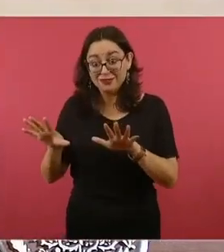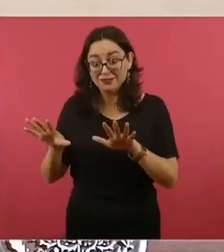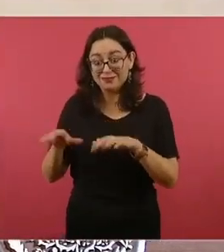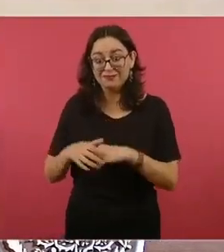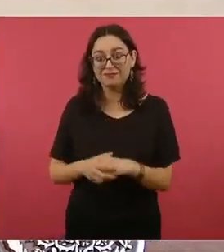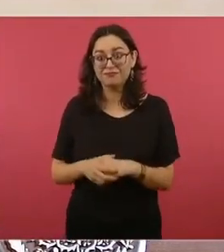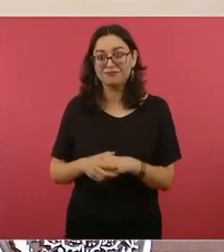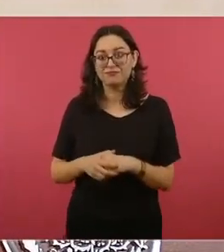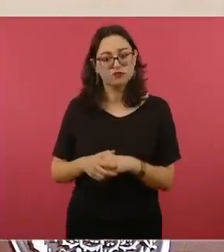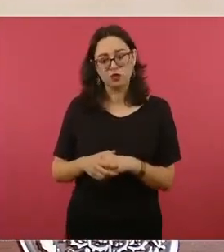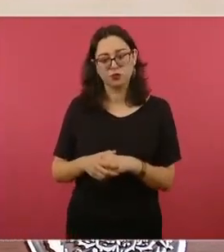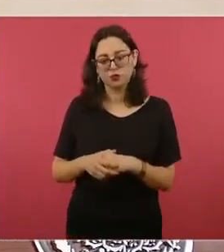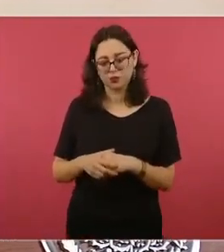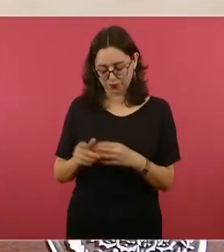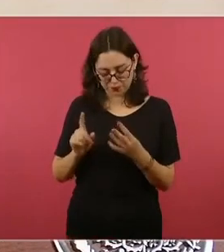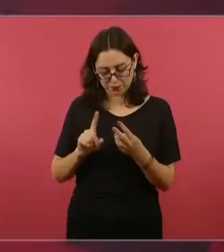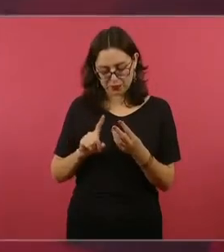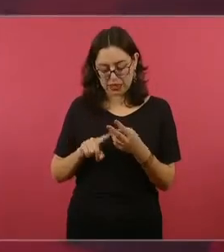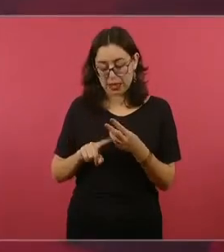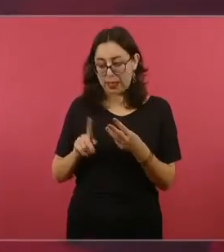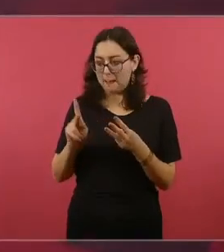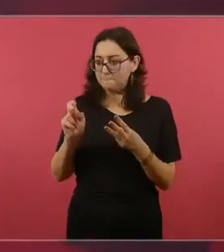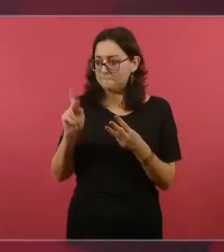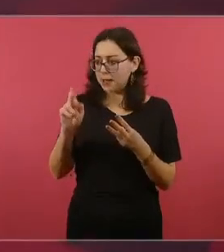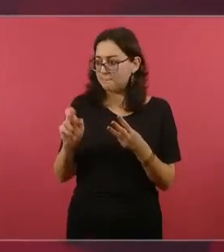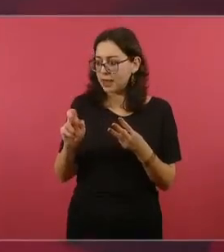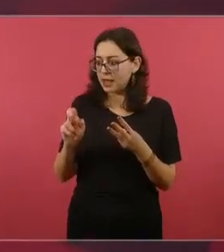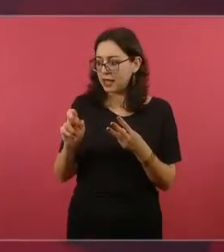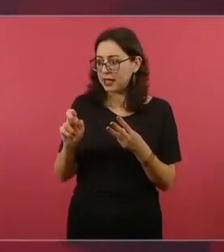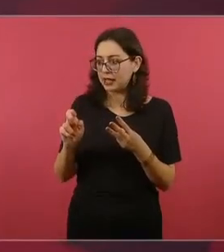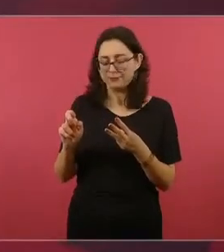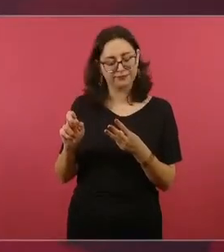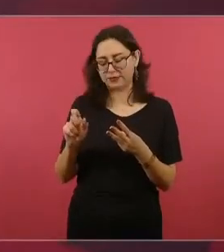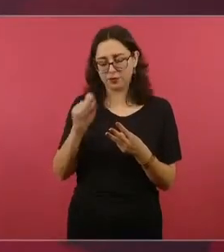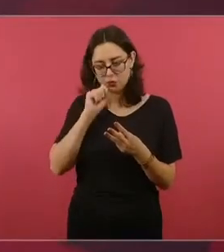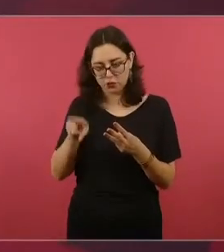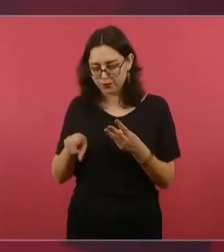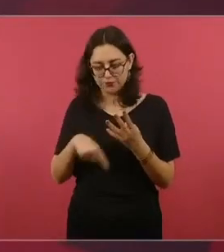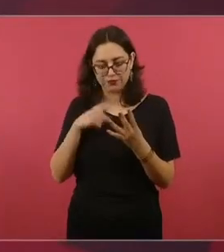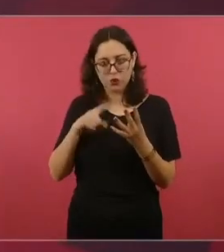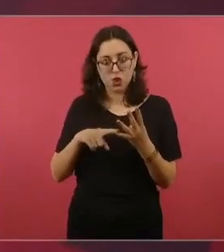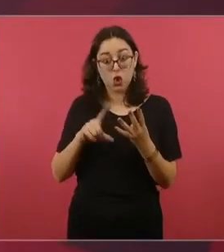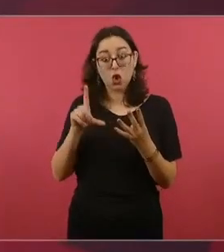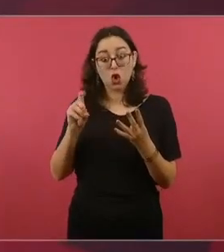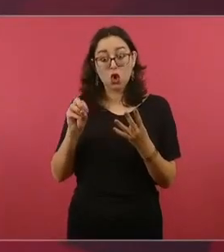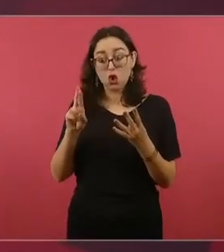y luego Pepe Cárdenas, o Loret de Mola,